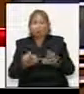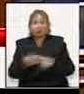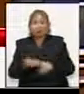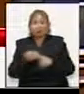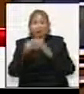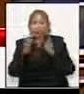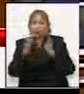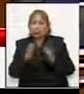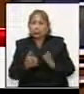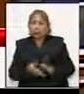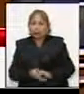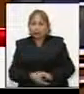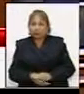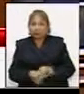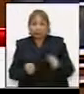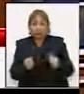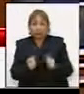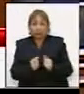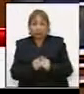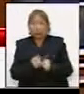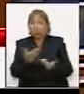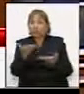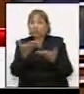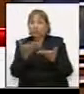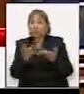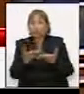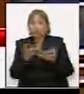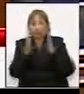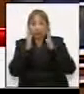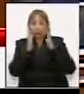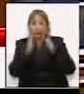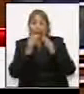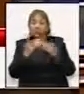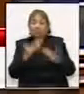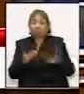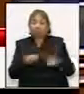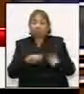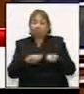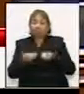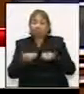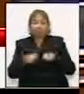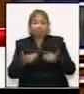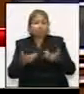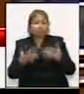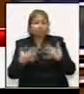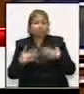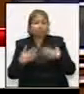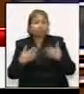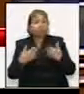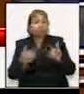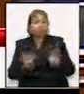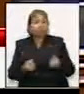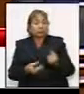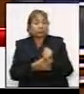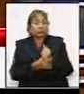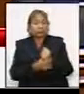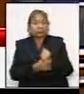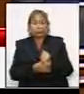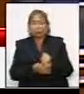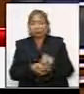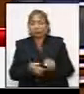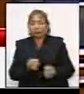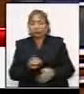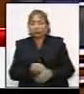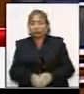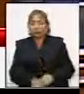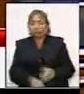especialmente con quien nos da la atención, con quien administra esa atención. Hay una desidia,